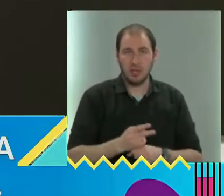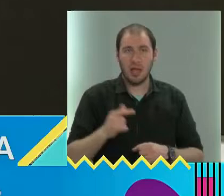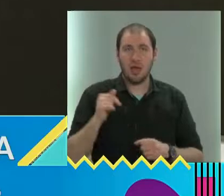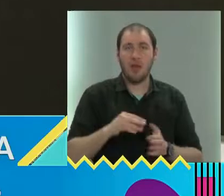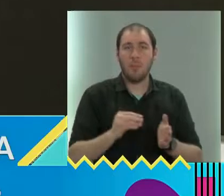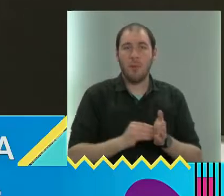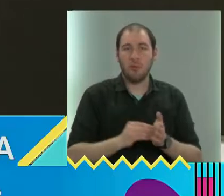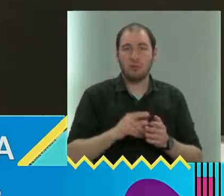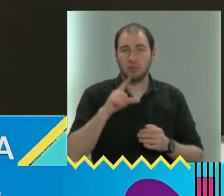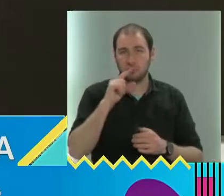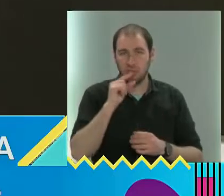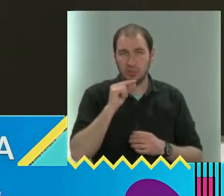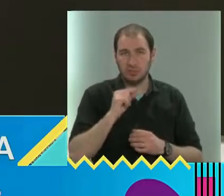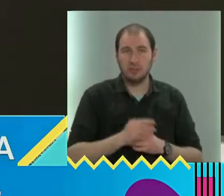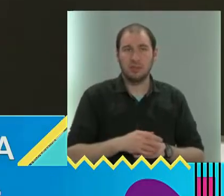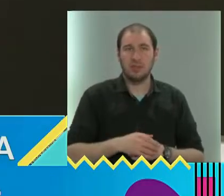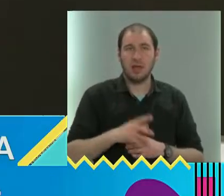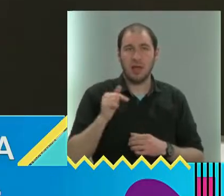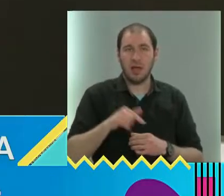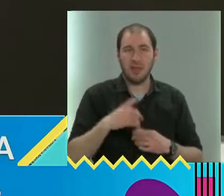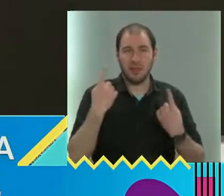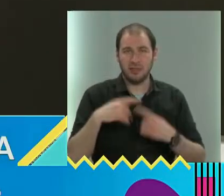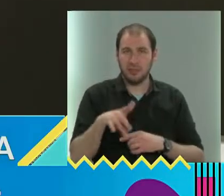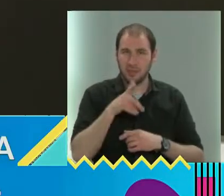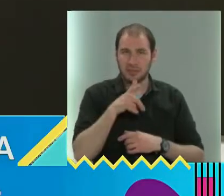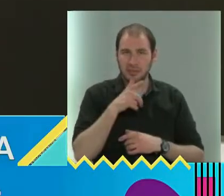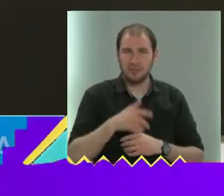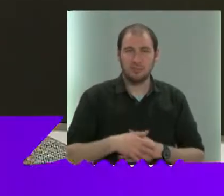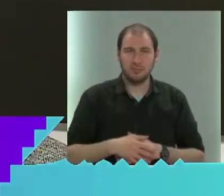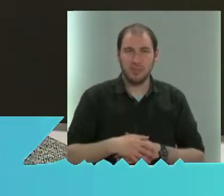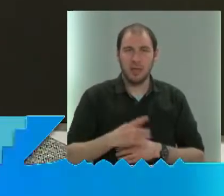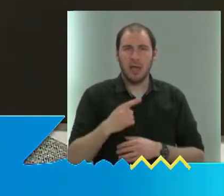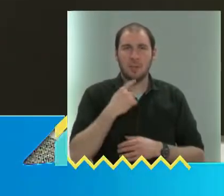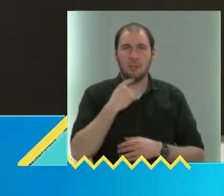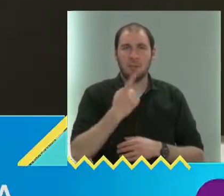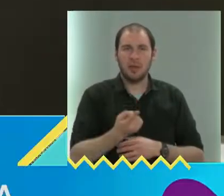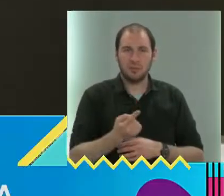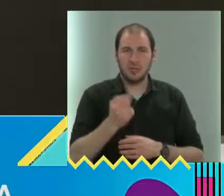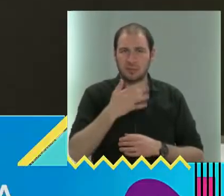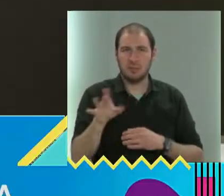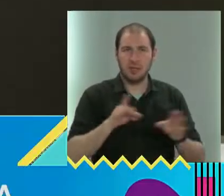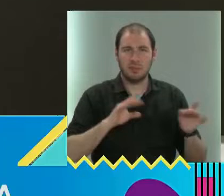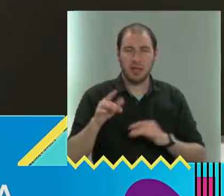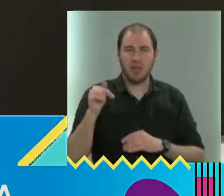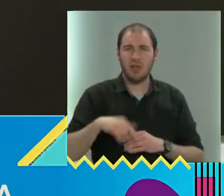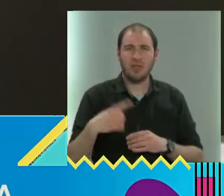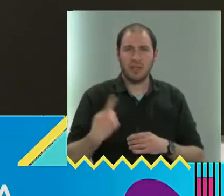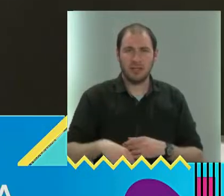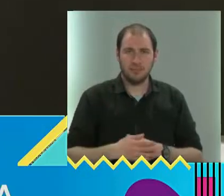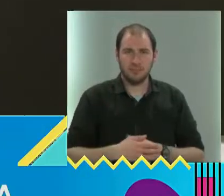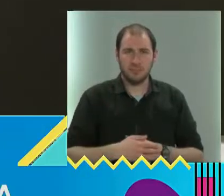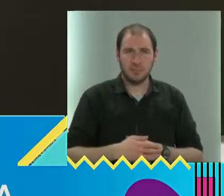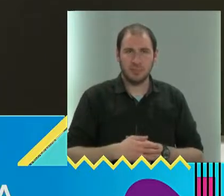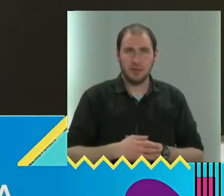el momento de los tweets, que es un momento que tenemos en este Distintos Parecidos, y la pregunta que tenemos para las invitadas en el día de hoy